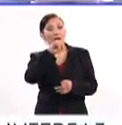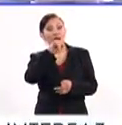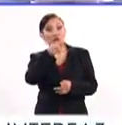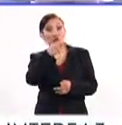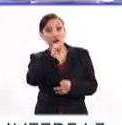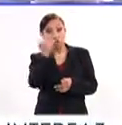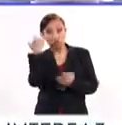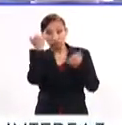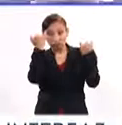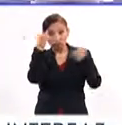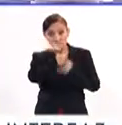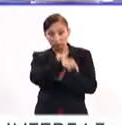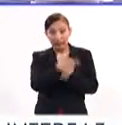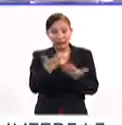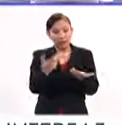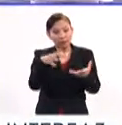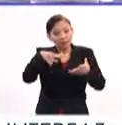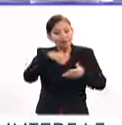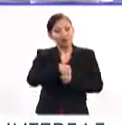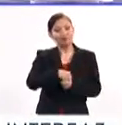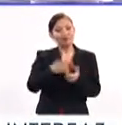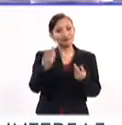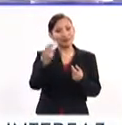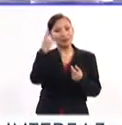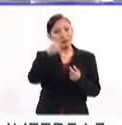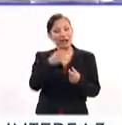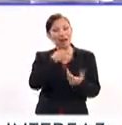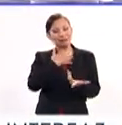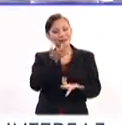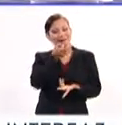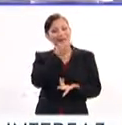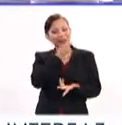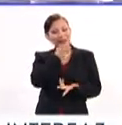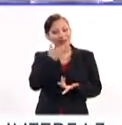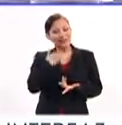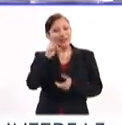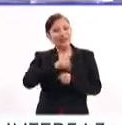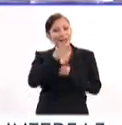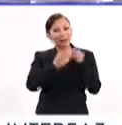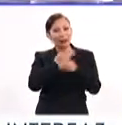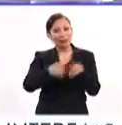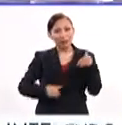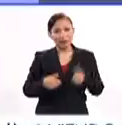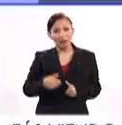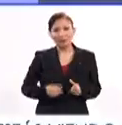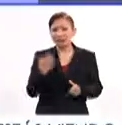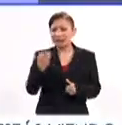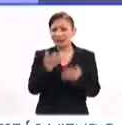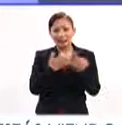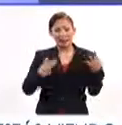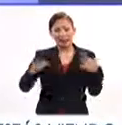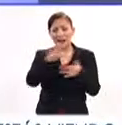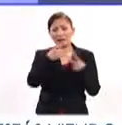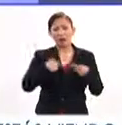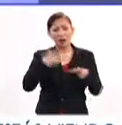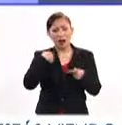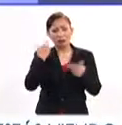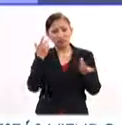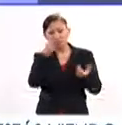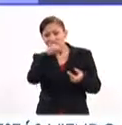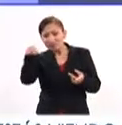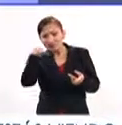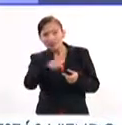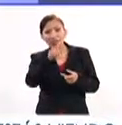entonces estos dos elementos ya nos dan lo necesario para festejar como se debe un Día Mundial del Teatro. Sí, es una tierra de dramaturgos, es